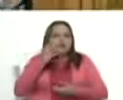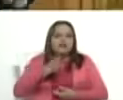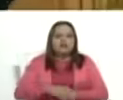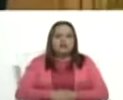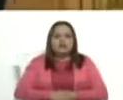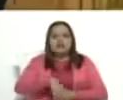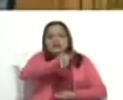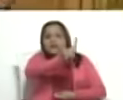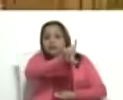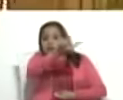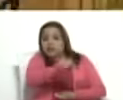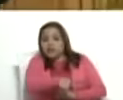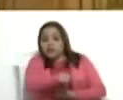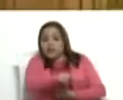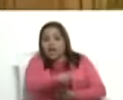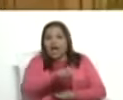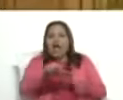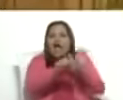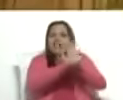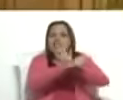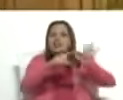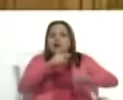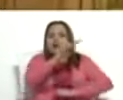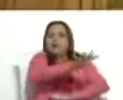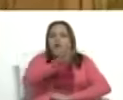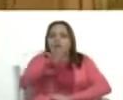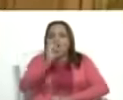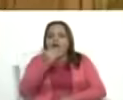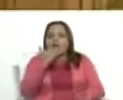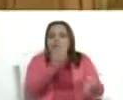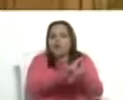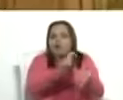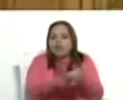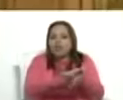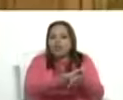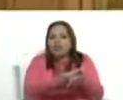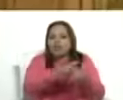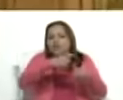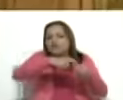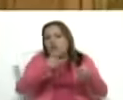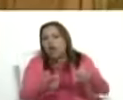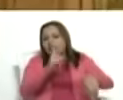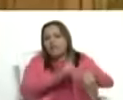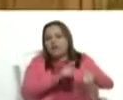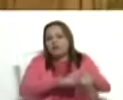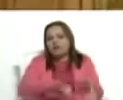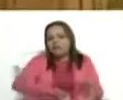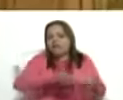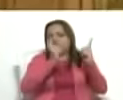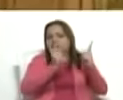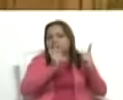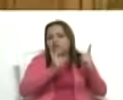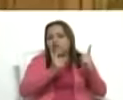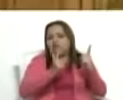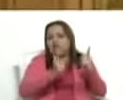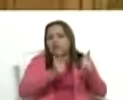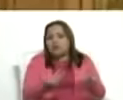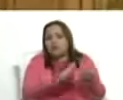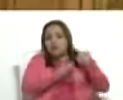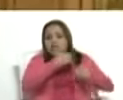Si una candidatura, artículo 44, es presentada fuera de los laxos establecidos por el órgano rector, en este caso el